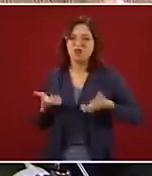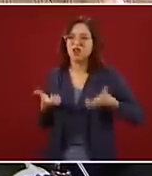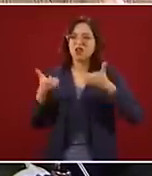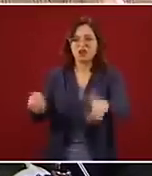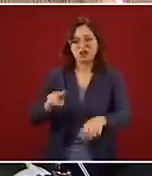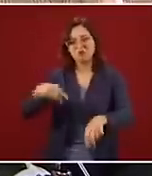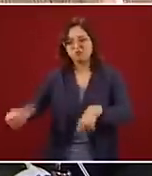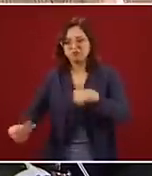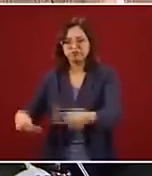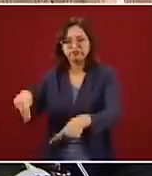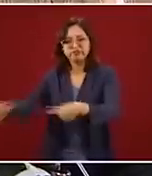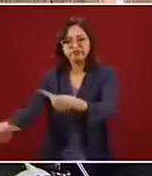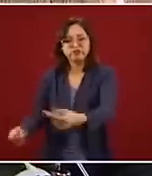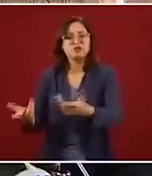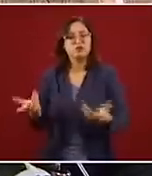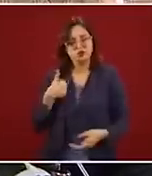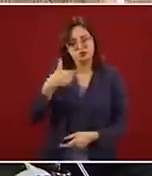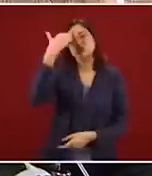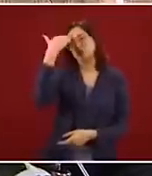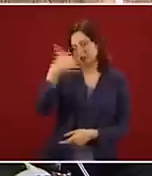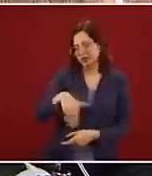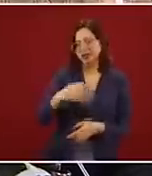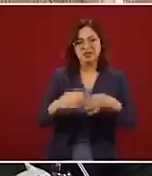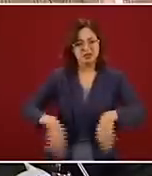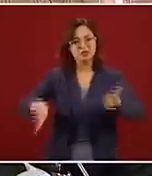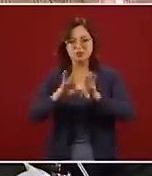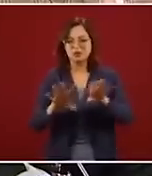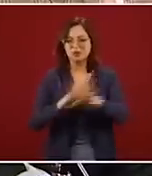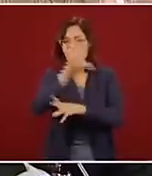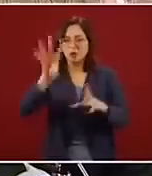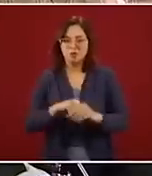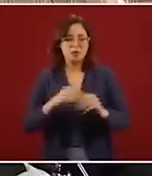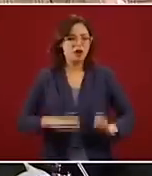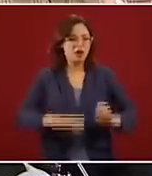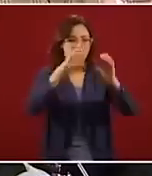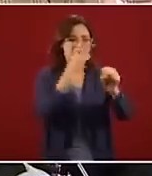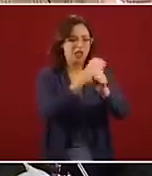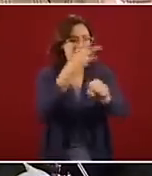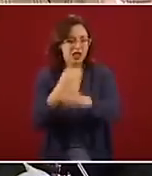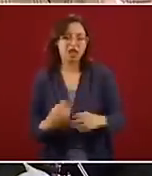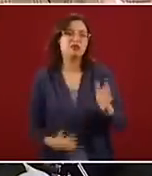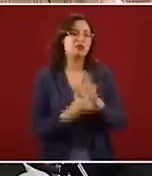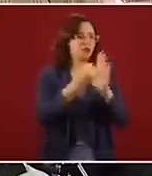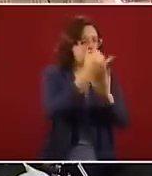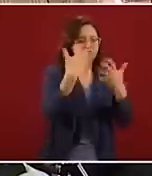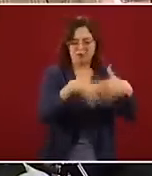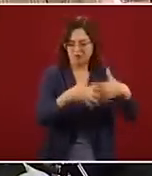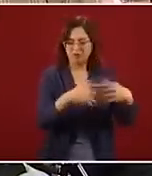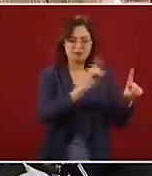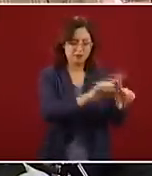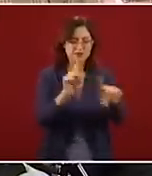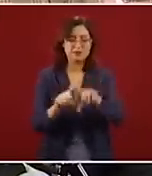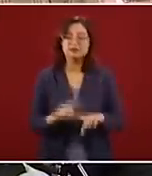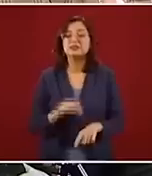yo sé que la infraestructura primordial es este equipamiento, todo esto, pero también luego van de los vienen de los estados o se desplazan